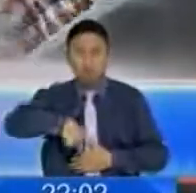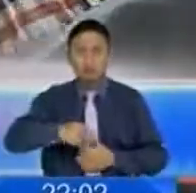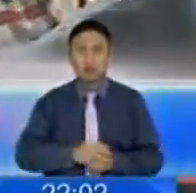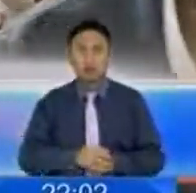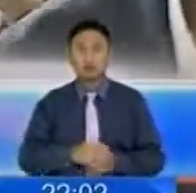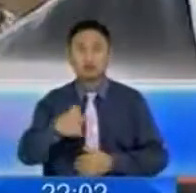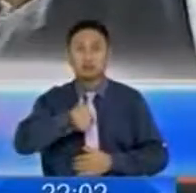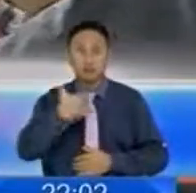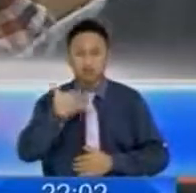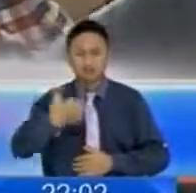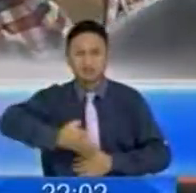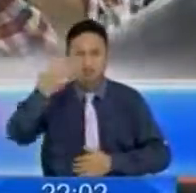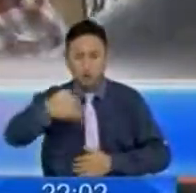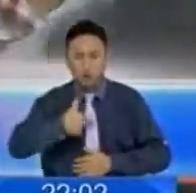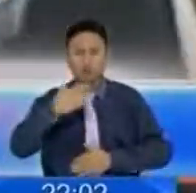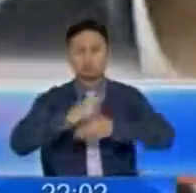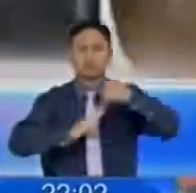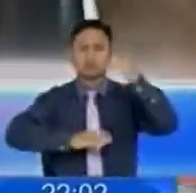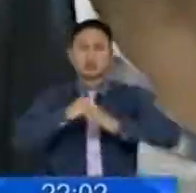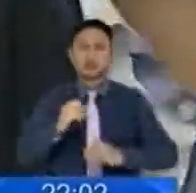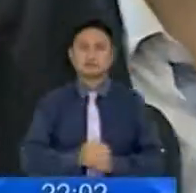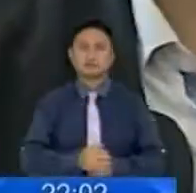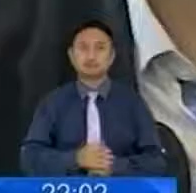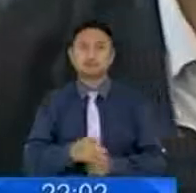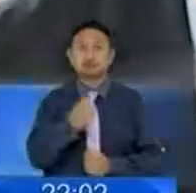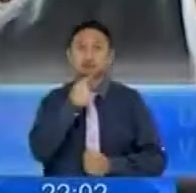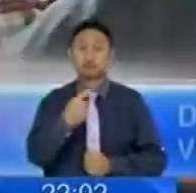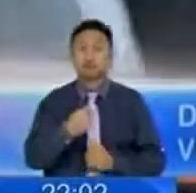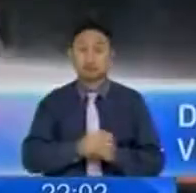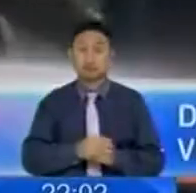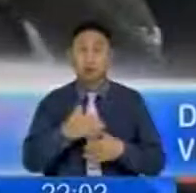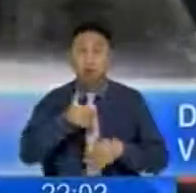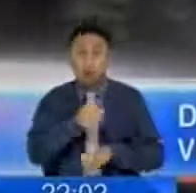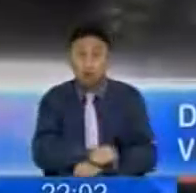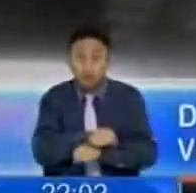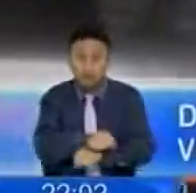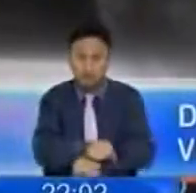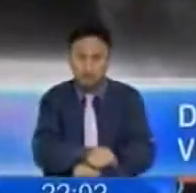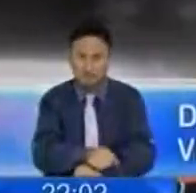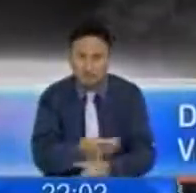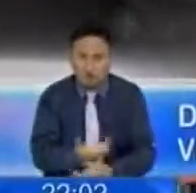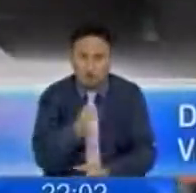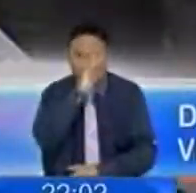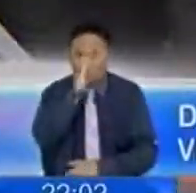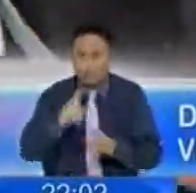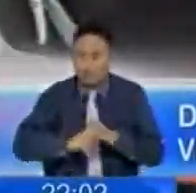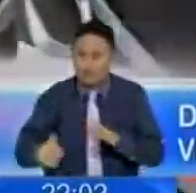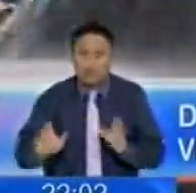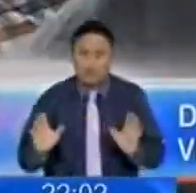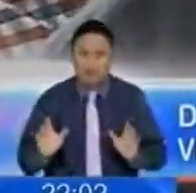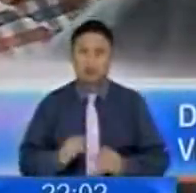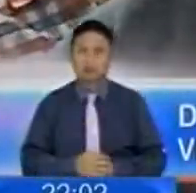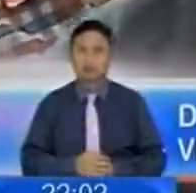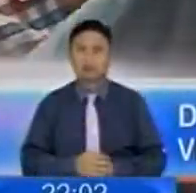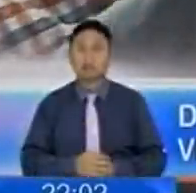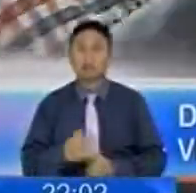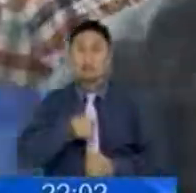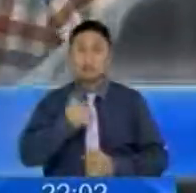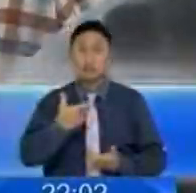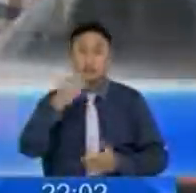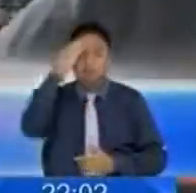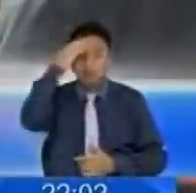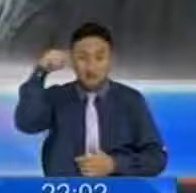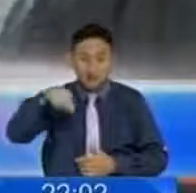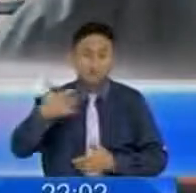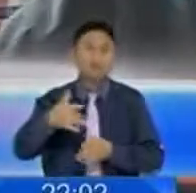la convicción de mi inocencia. Además, aclaró que él no llegó a entregarse, ya que dijo nunca estuvo prófugo de la justicia. Yo ya sé que ese es un